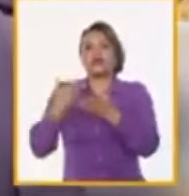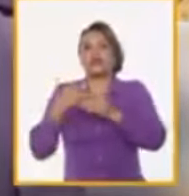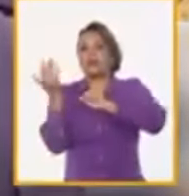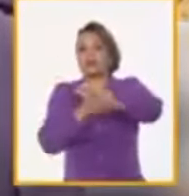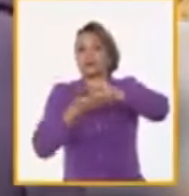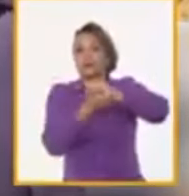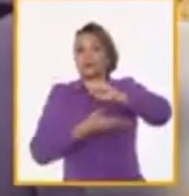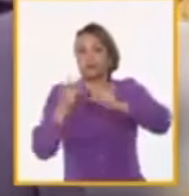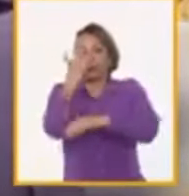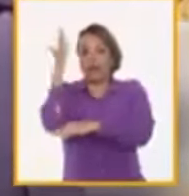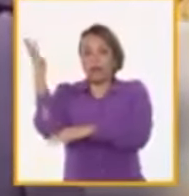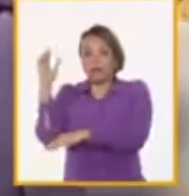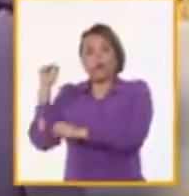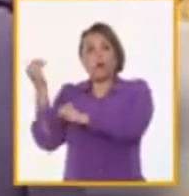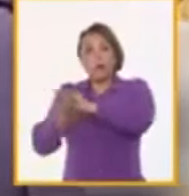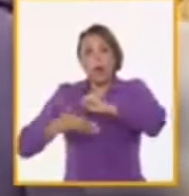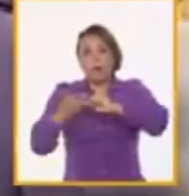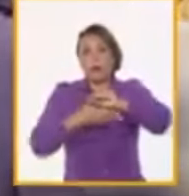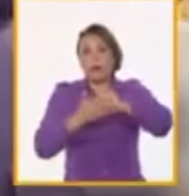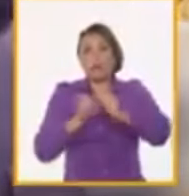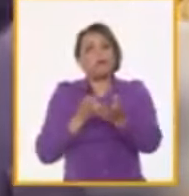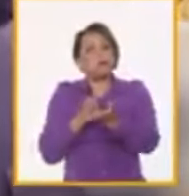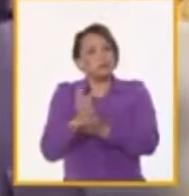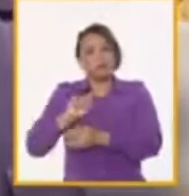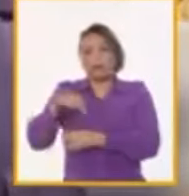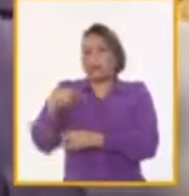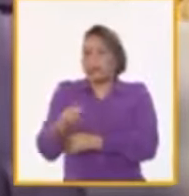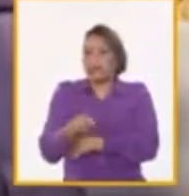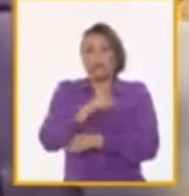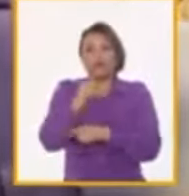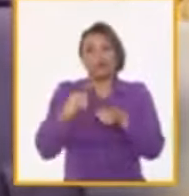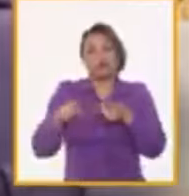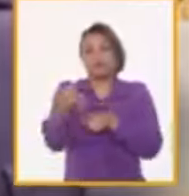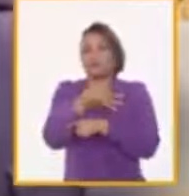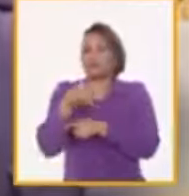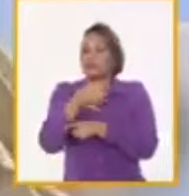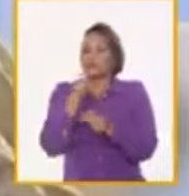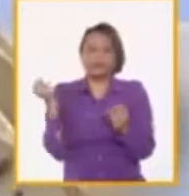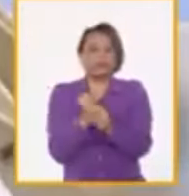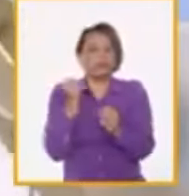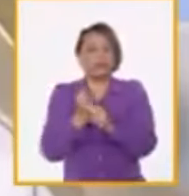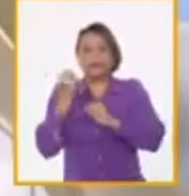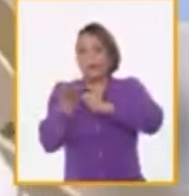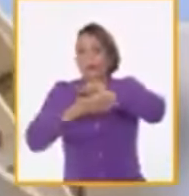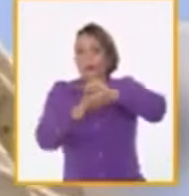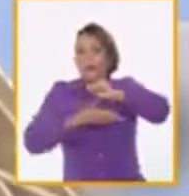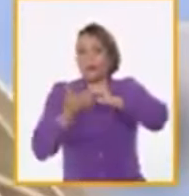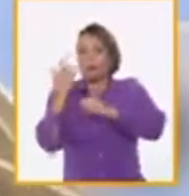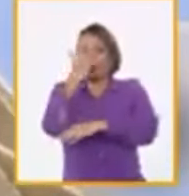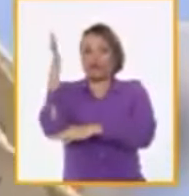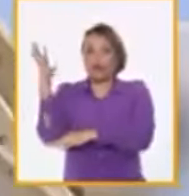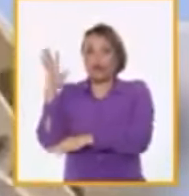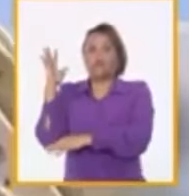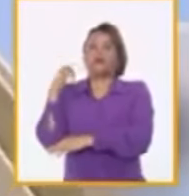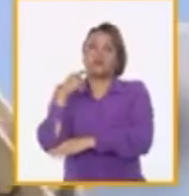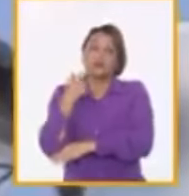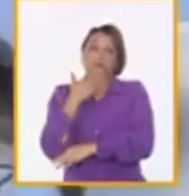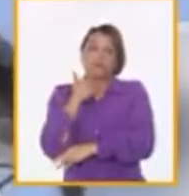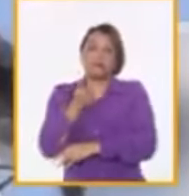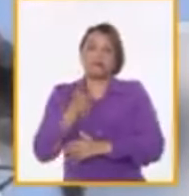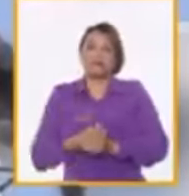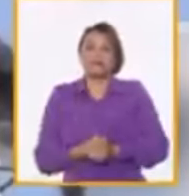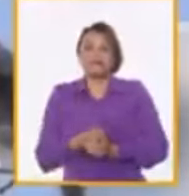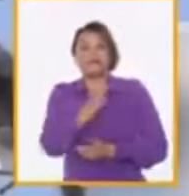kilómetro y vamos a ir paulatinamente. Mañana tenemos vía libre en otros municipios para seguir podando. Directivos señalan que la